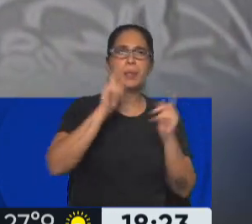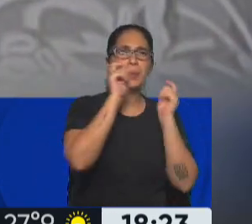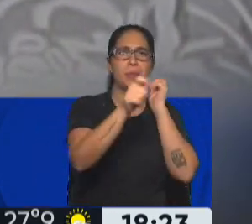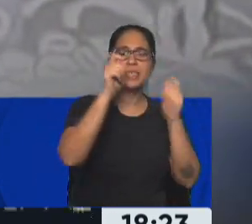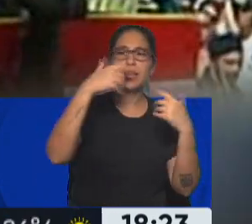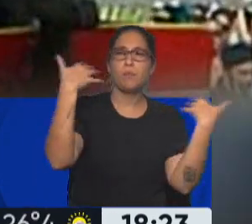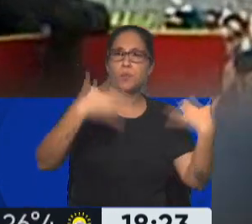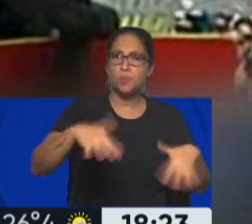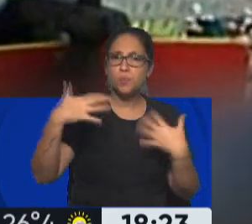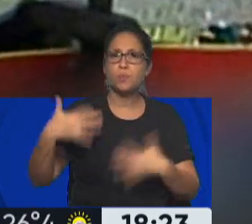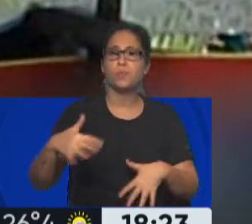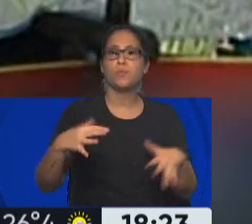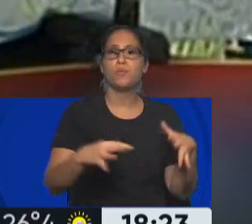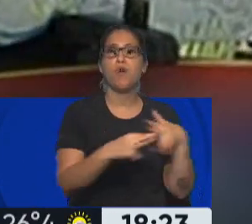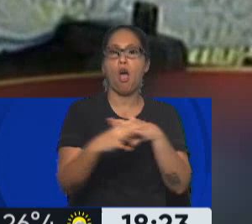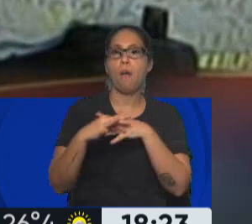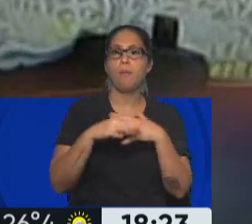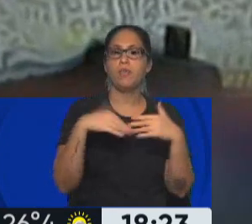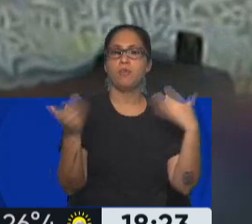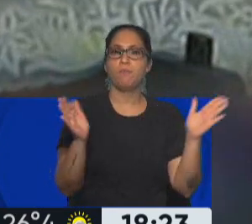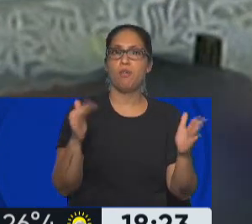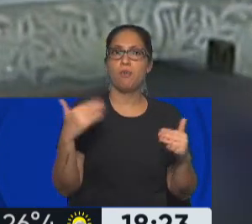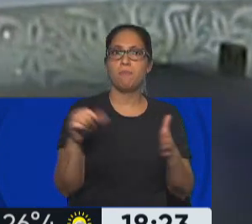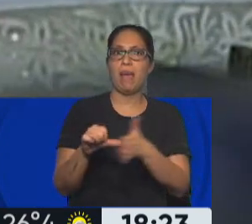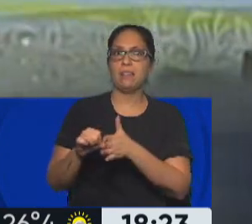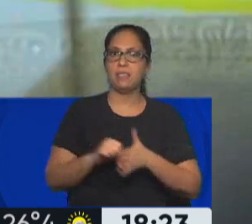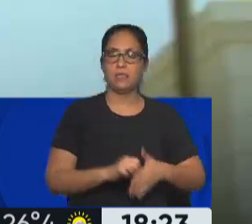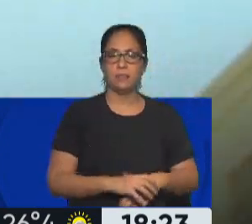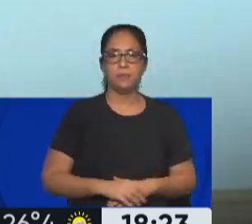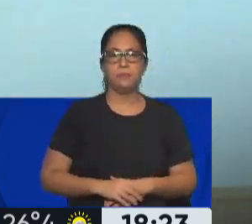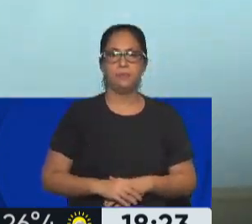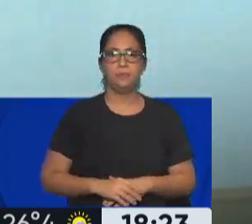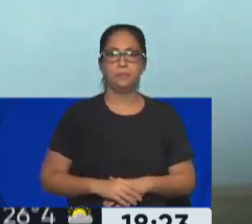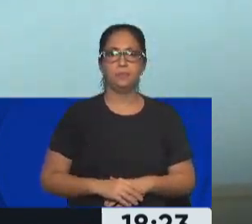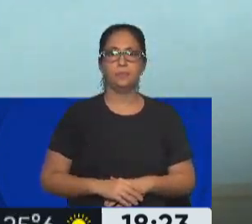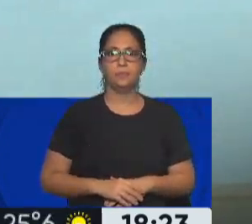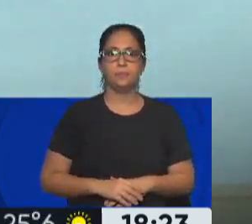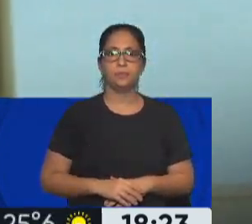por el compromiso con las periferias. Il Papa ha raggiunto l'altare.